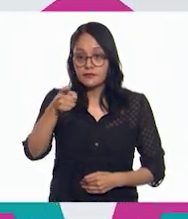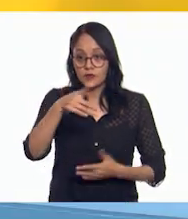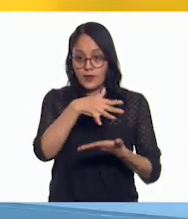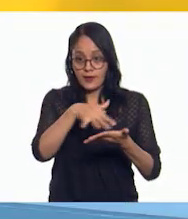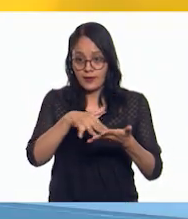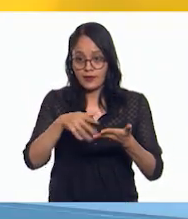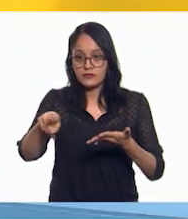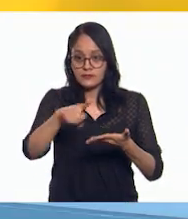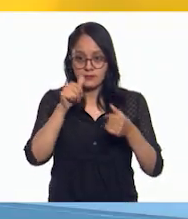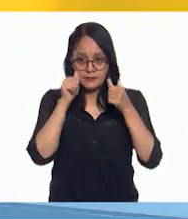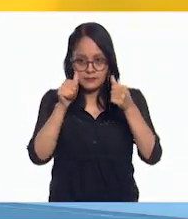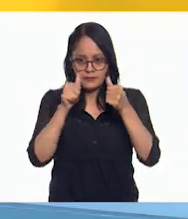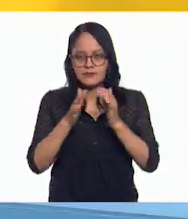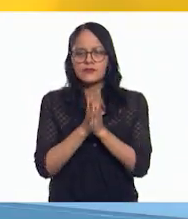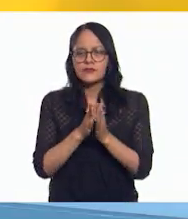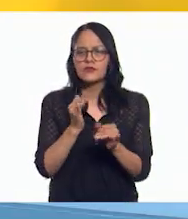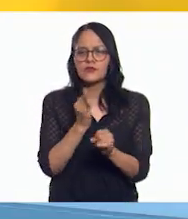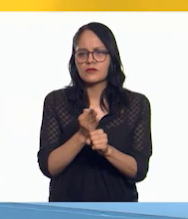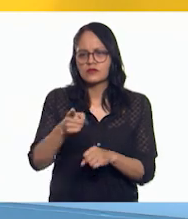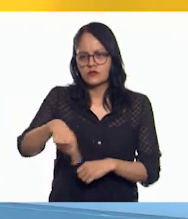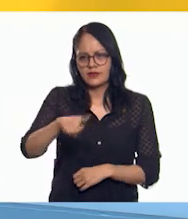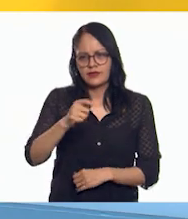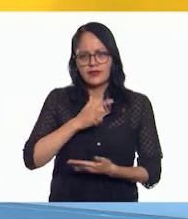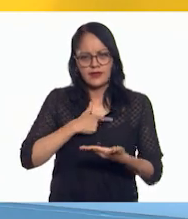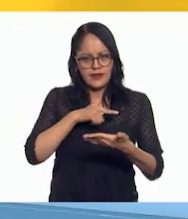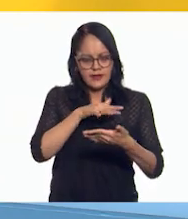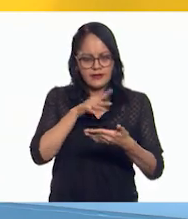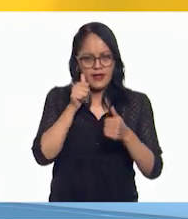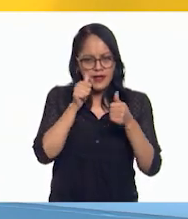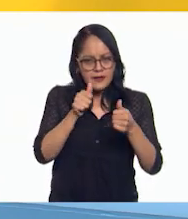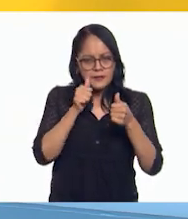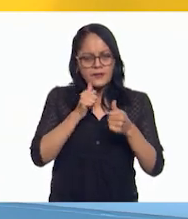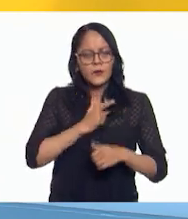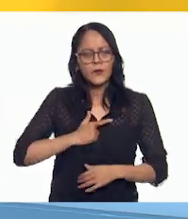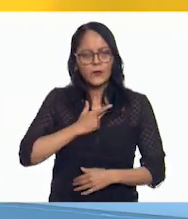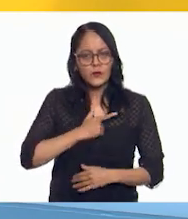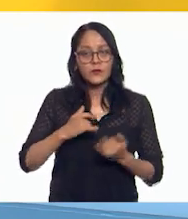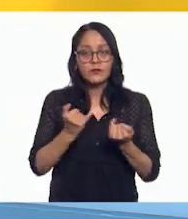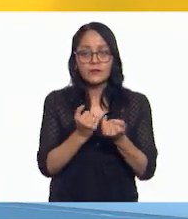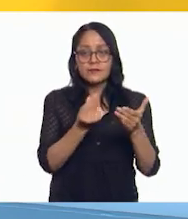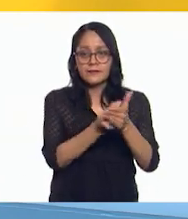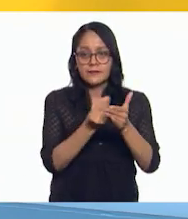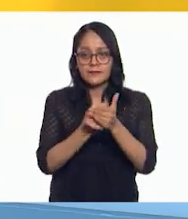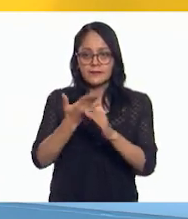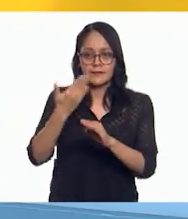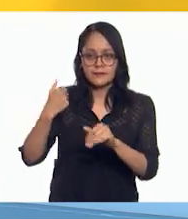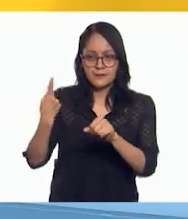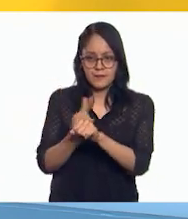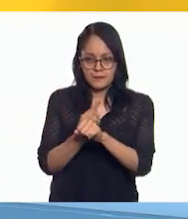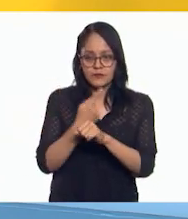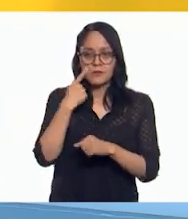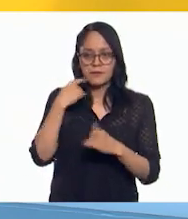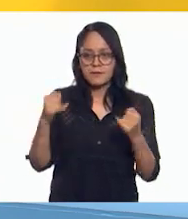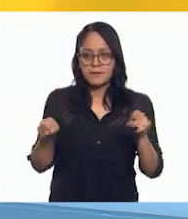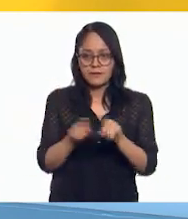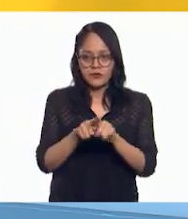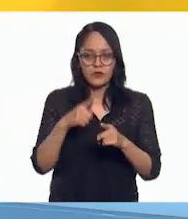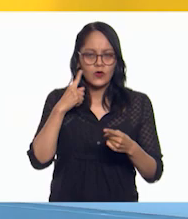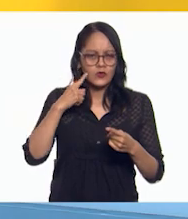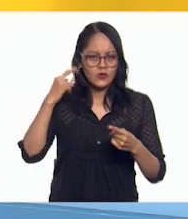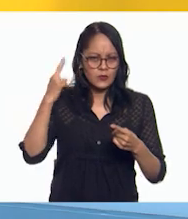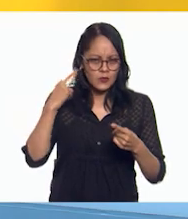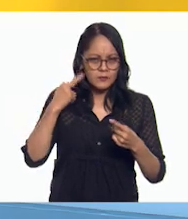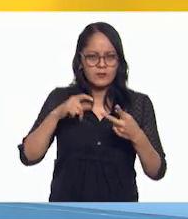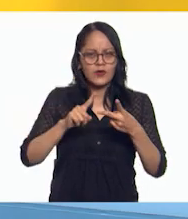les pido por favor que se dispongan a disfrutarlo y que atiendan igual que en las clases pasadas a los sonidos, al ritmo